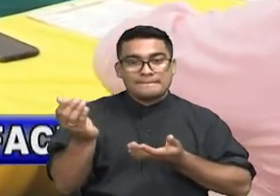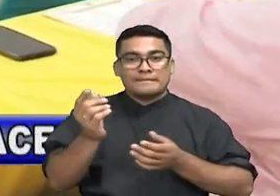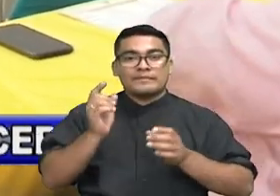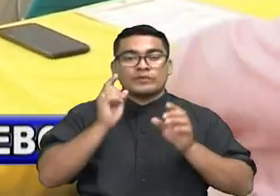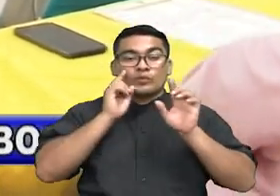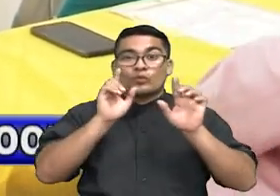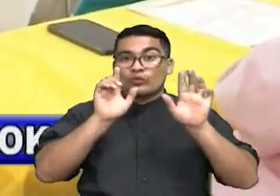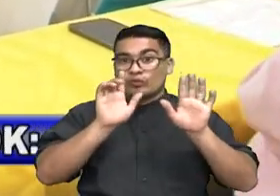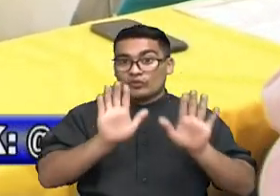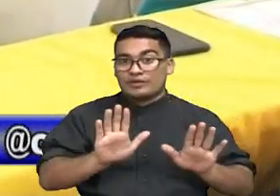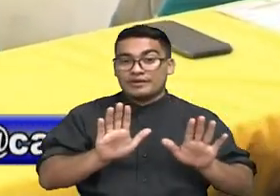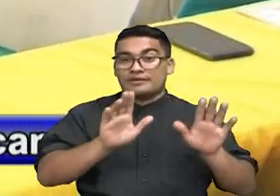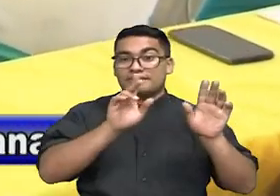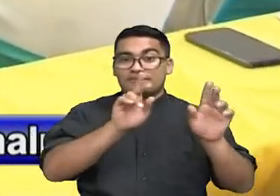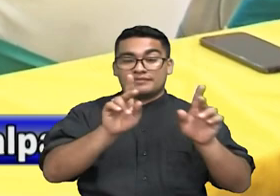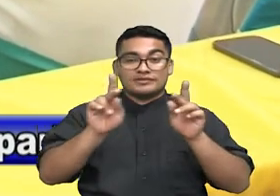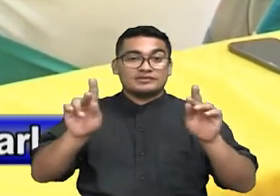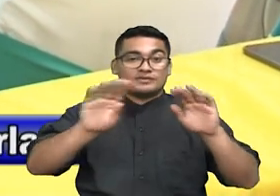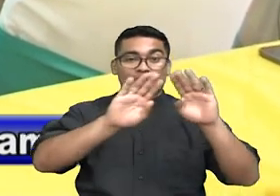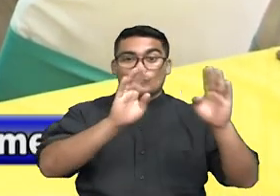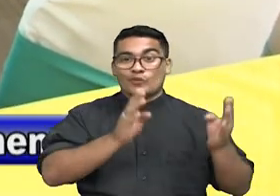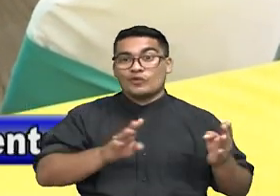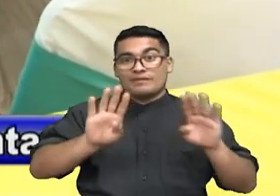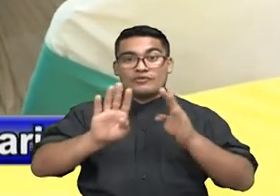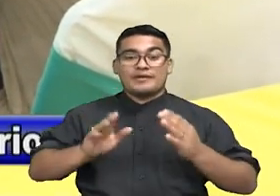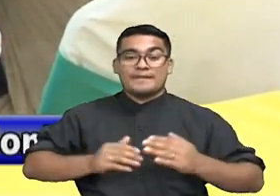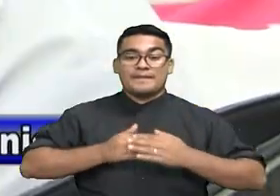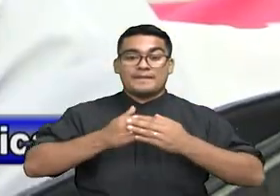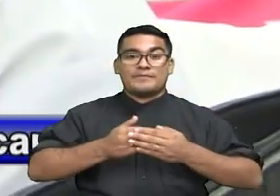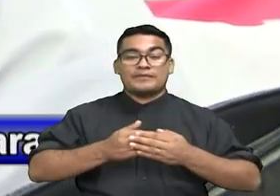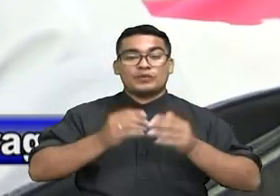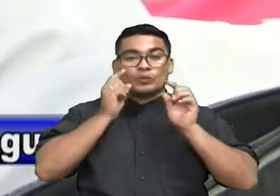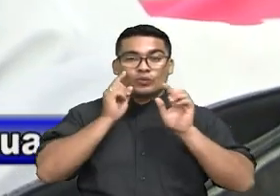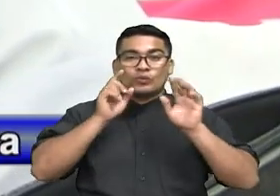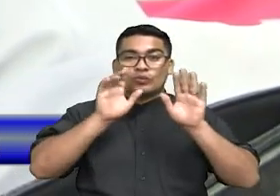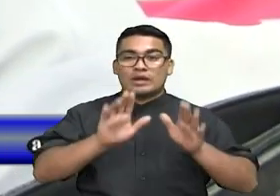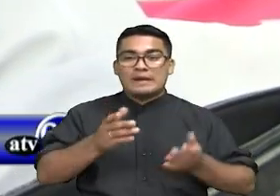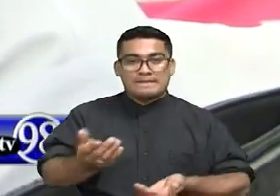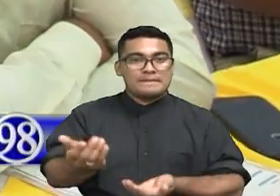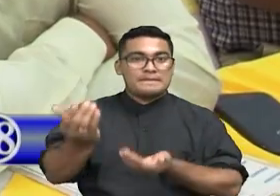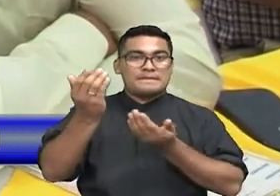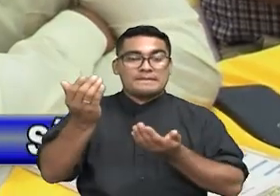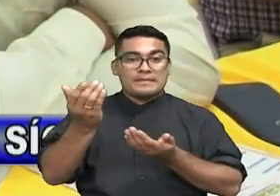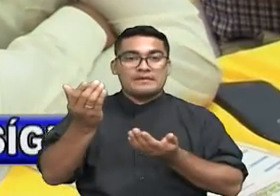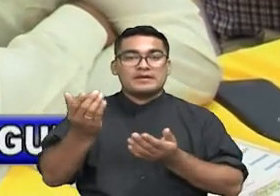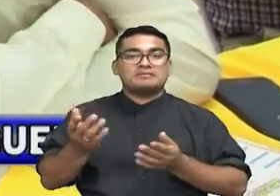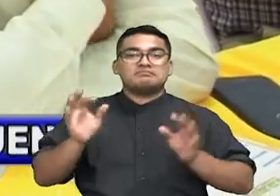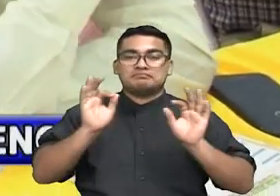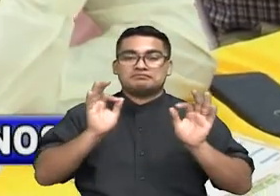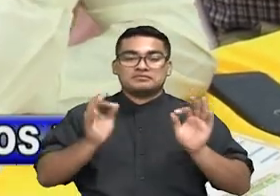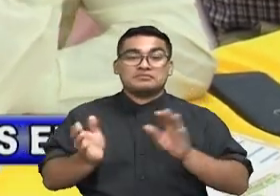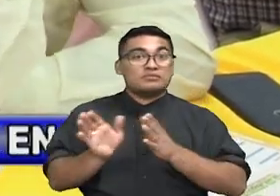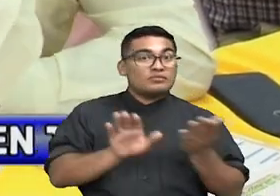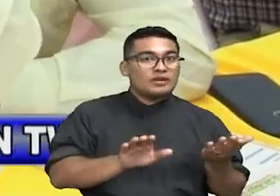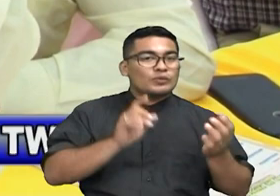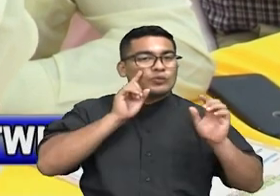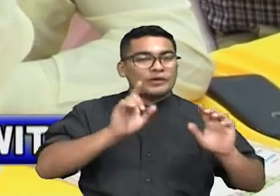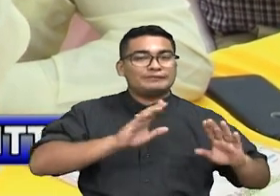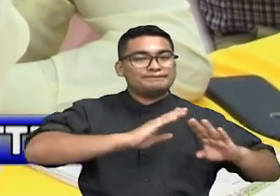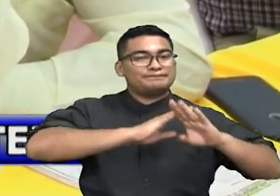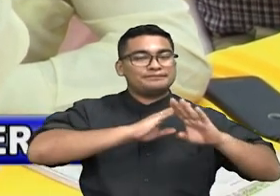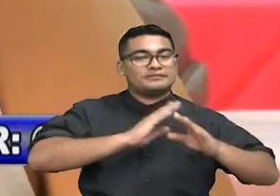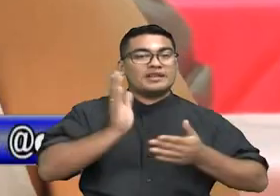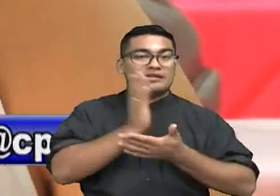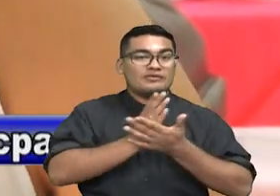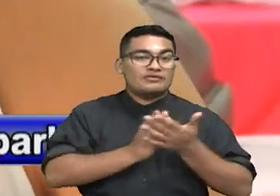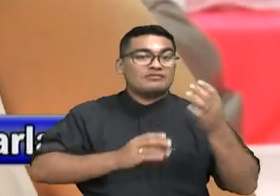darle seguimiento a las pacientes embarazadas para evitar la morbilidad y mortalidad materno-fetal a causa de las